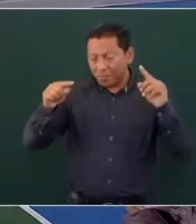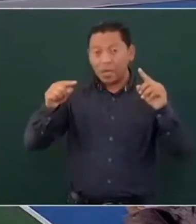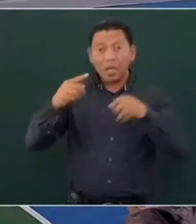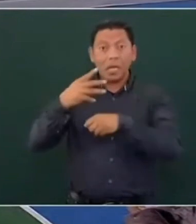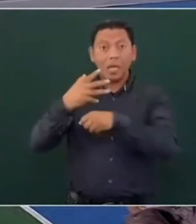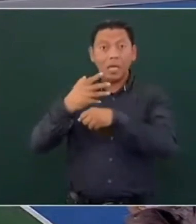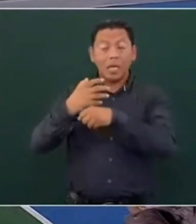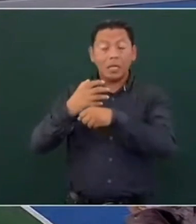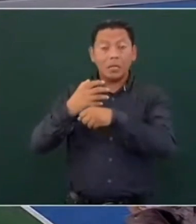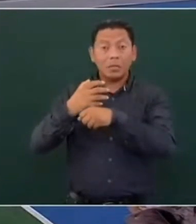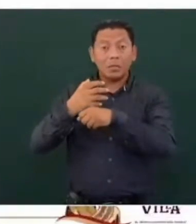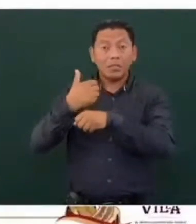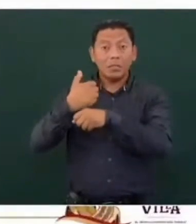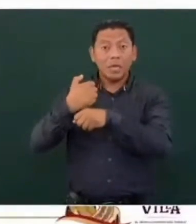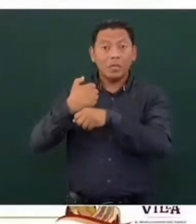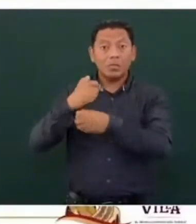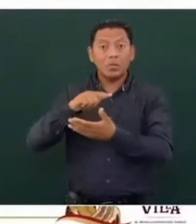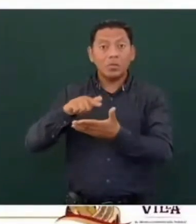sexto.